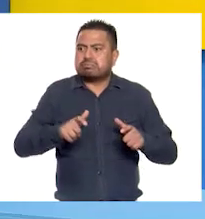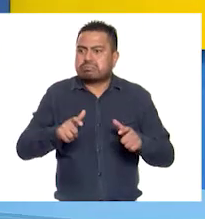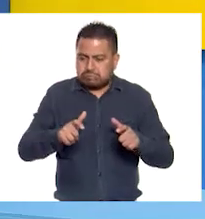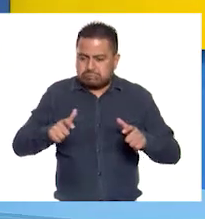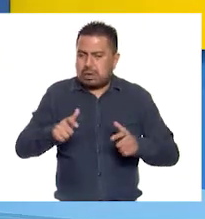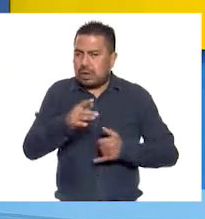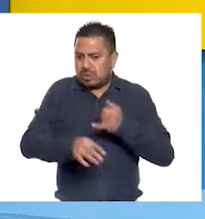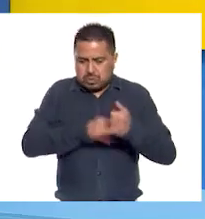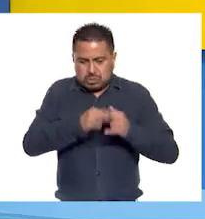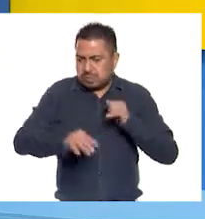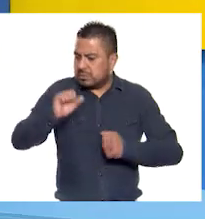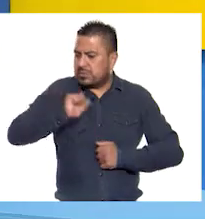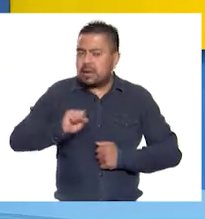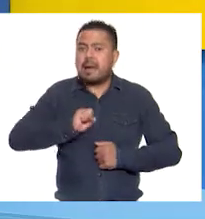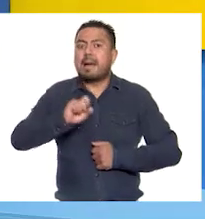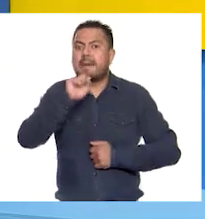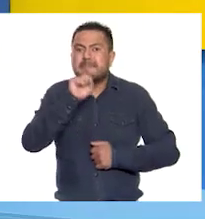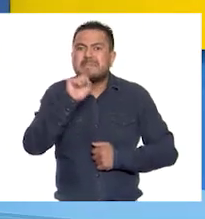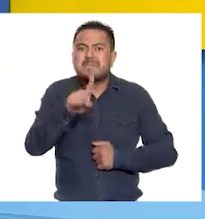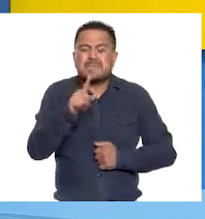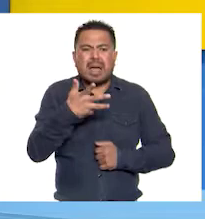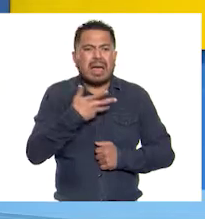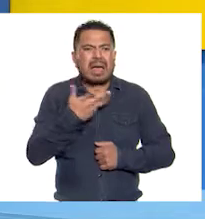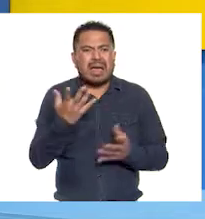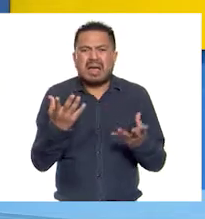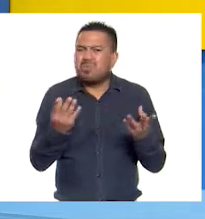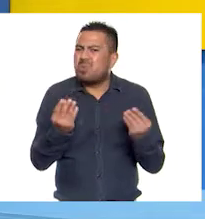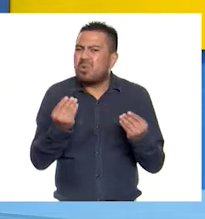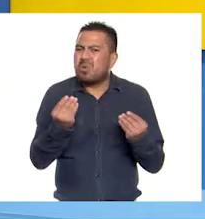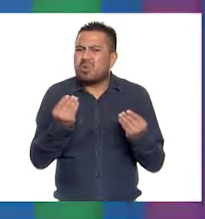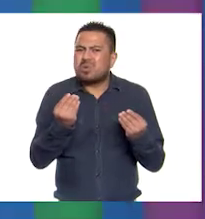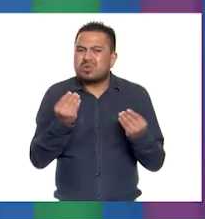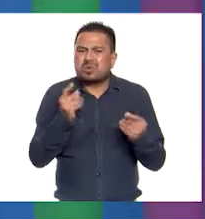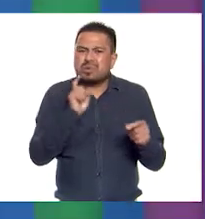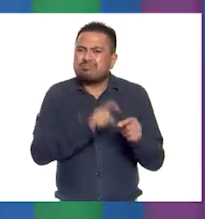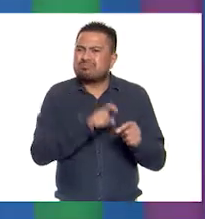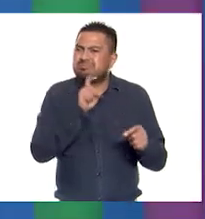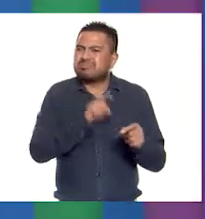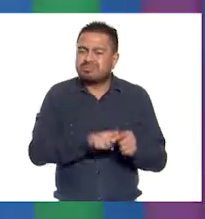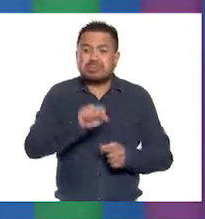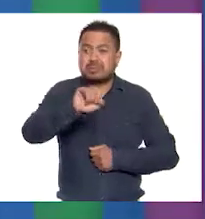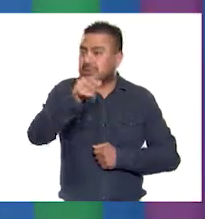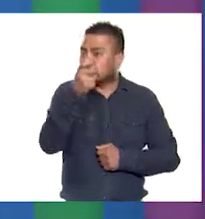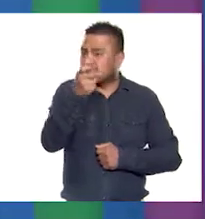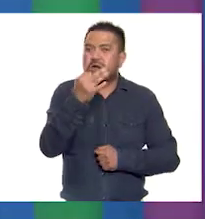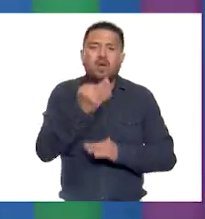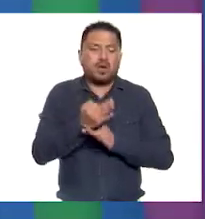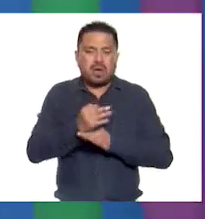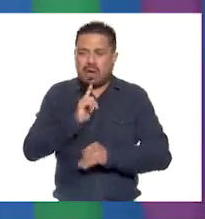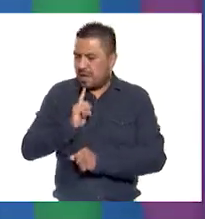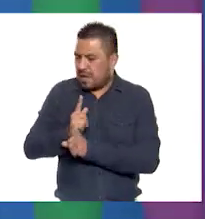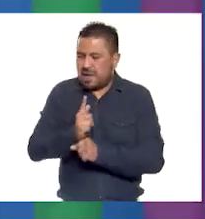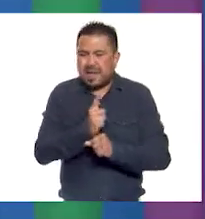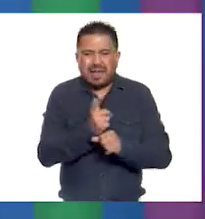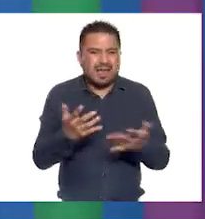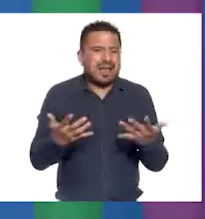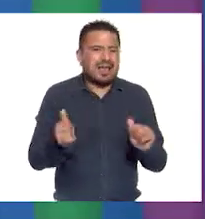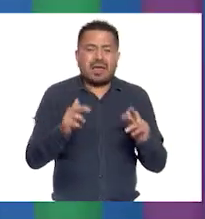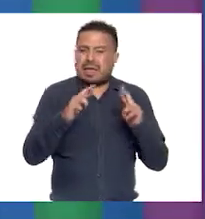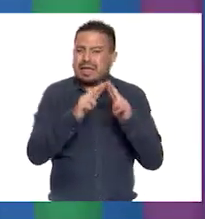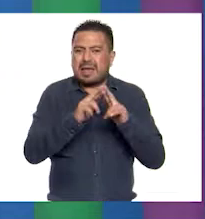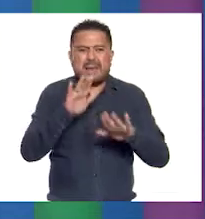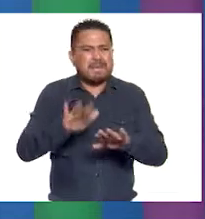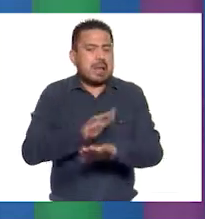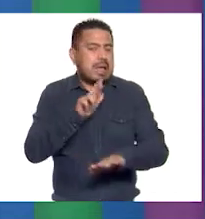en el último siglo y tampoco que tenía tantísimos adeptos. Así es, y como pudimos observar, es una religión